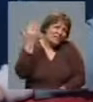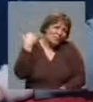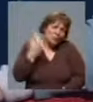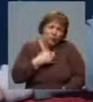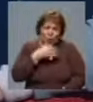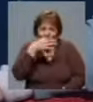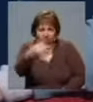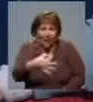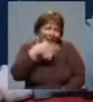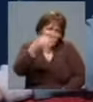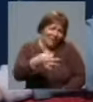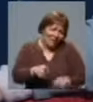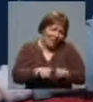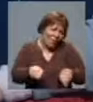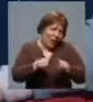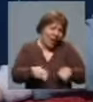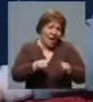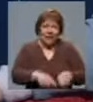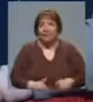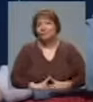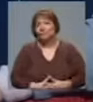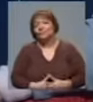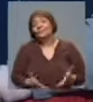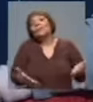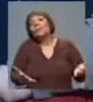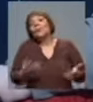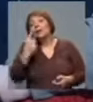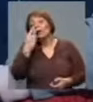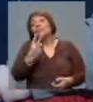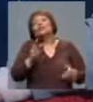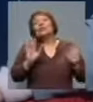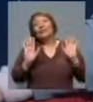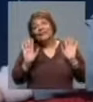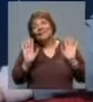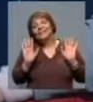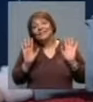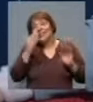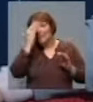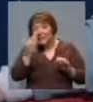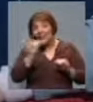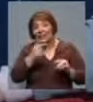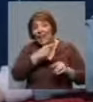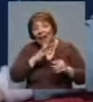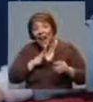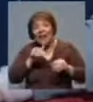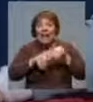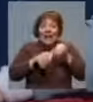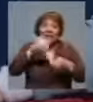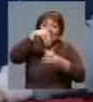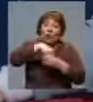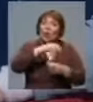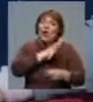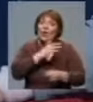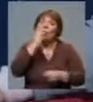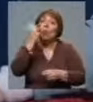que vengo diciéndolo Este pero veremos el frente tiene tiene un mecanismo de elección que